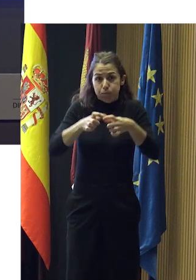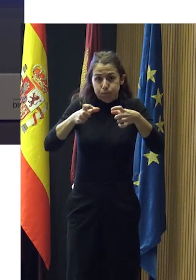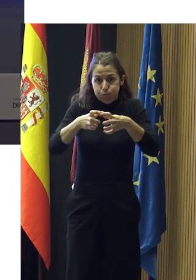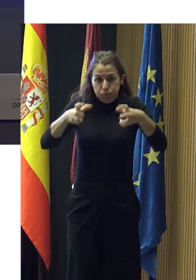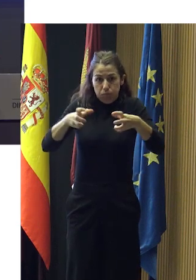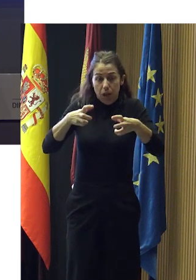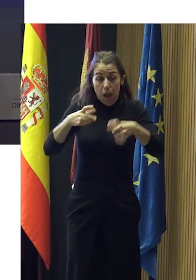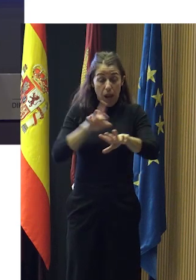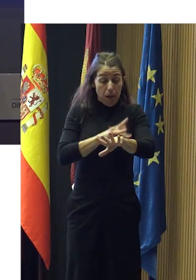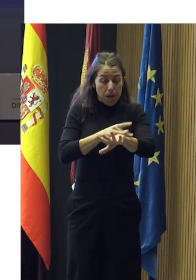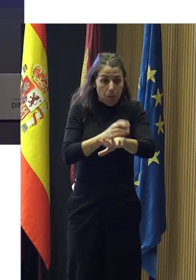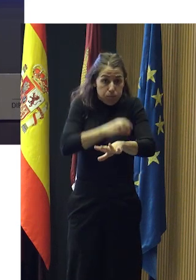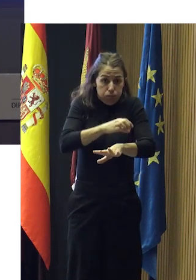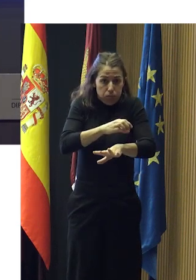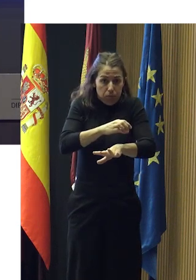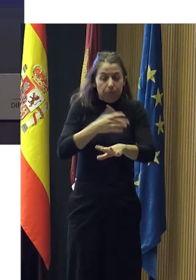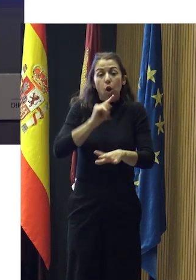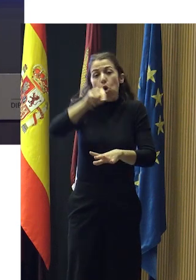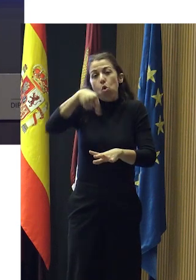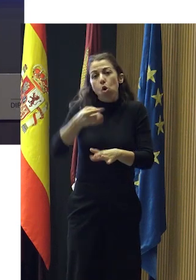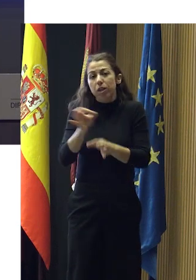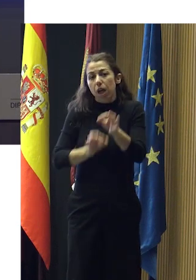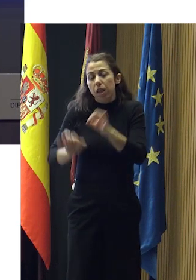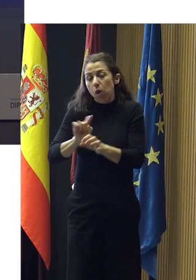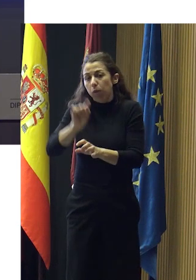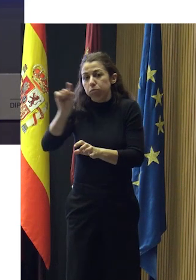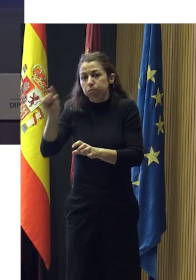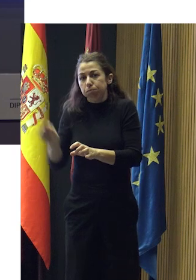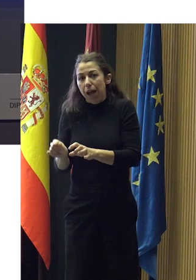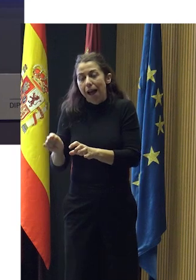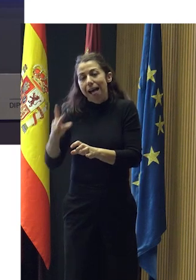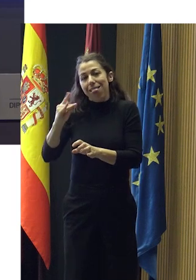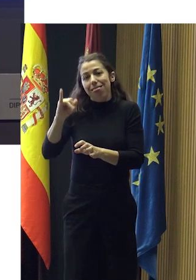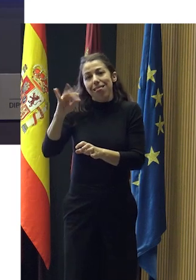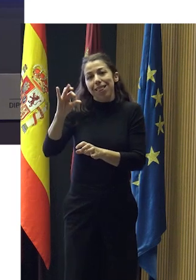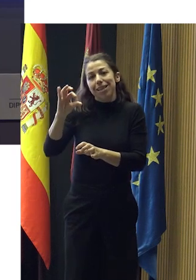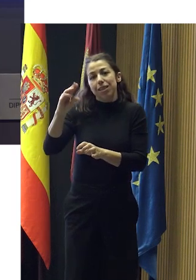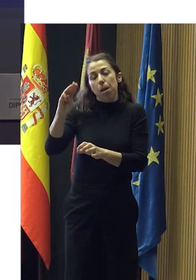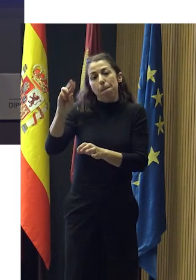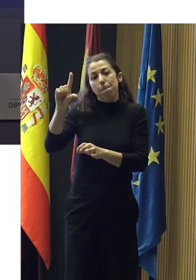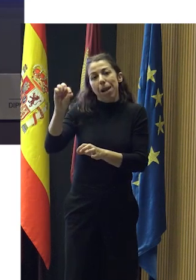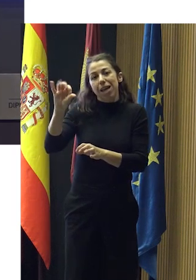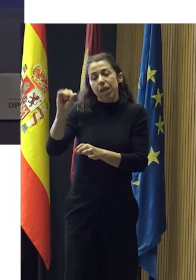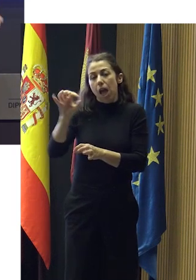detectar en la piel, ¿vale? Después esas células van a pasar a un estado de displasia, ya hay más células